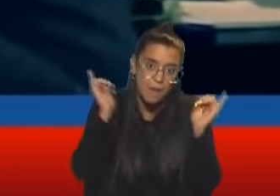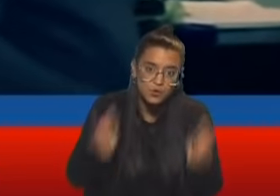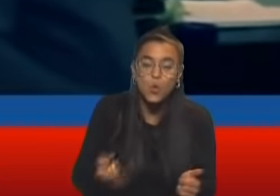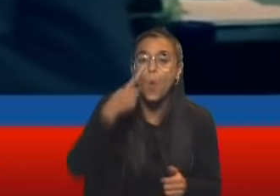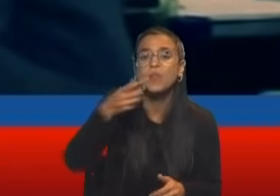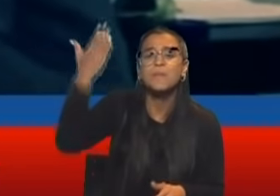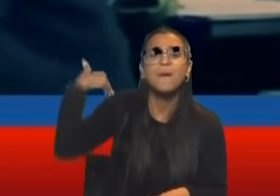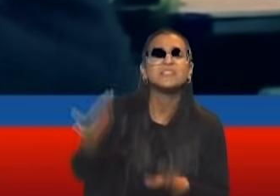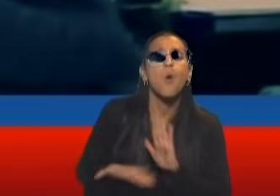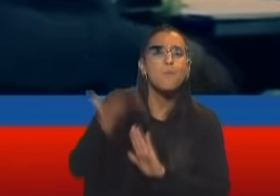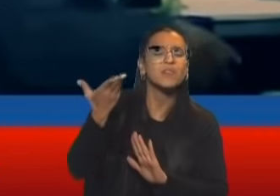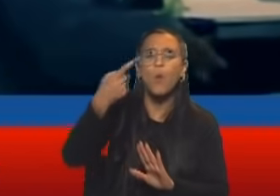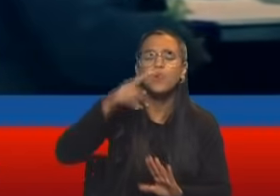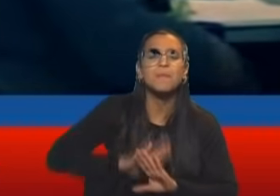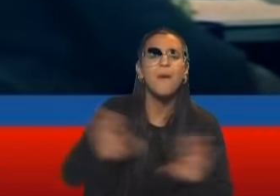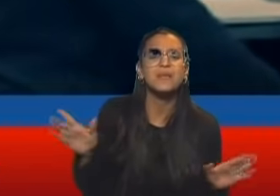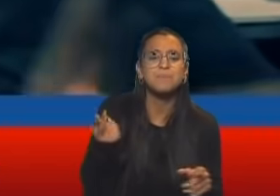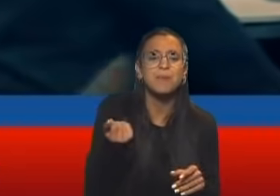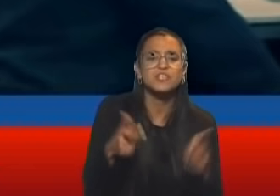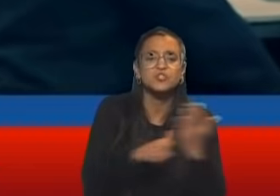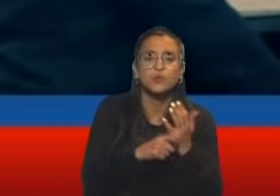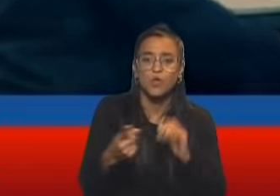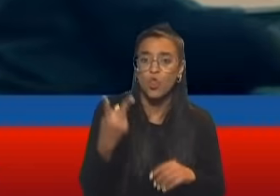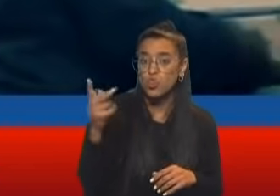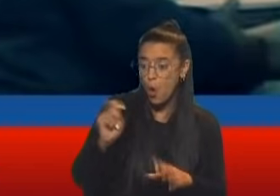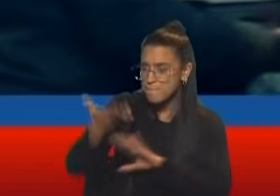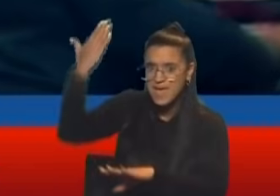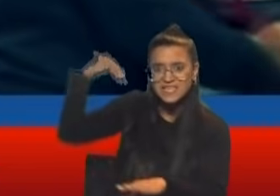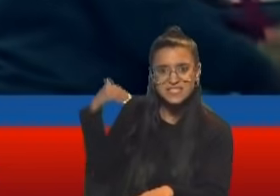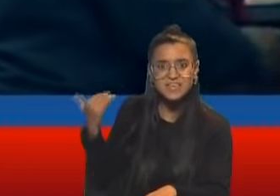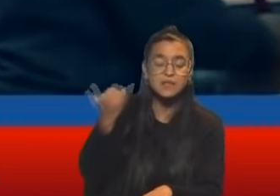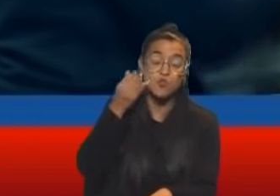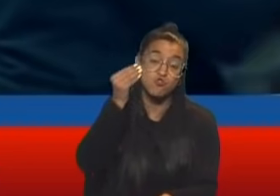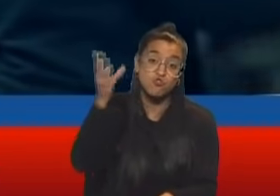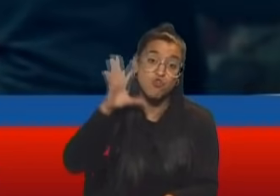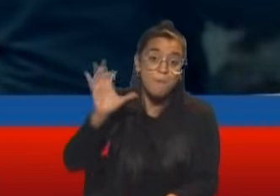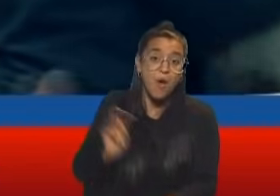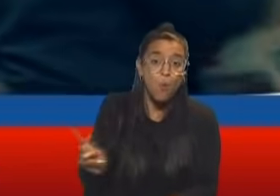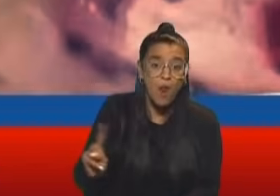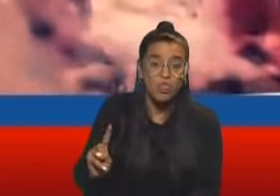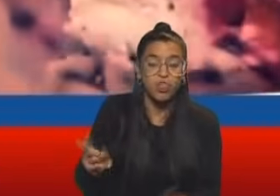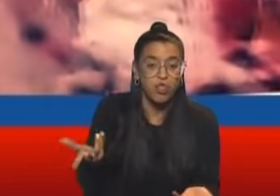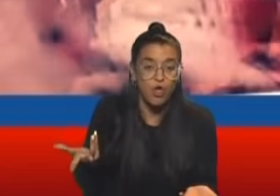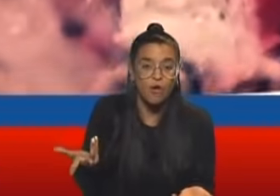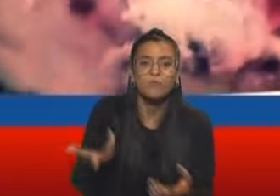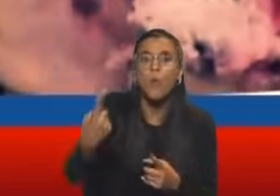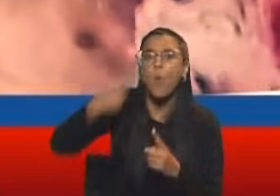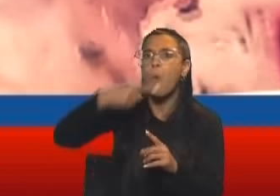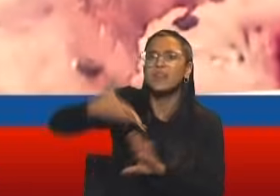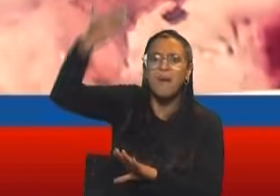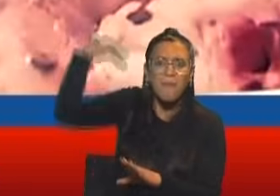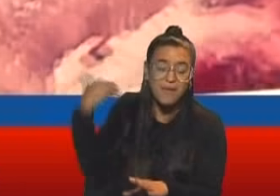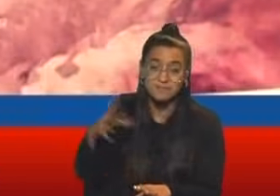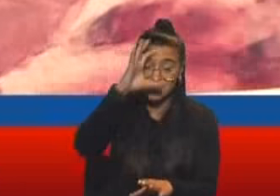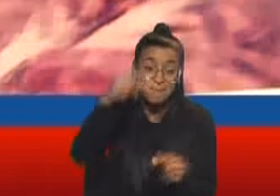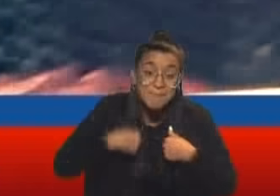última vez que aumentaste el precio de la carne? Y hace más de 2 meses, Más de 2 ya meses. no lo recuerdo, y ya no recordar que cuándo fue la última vez, la